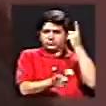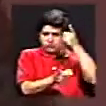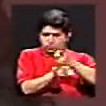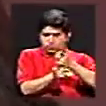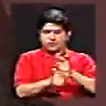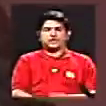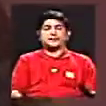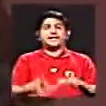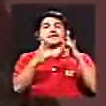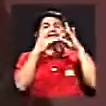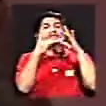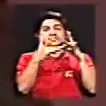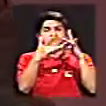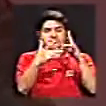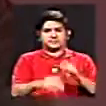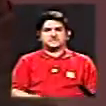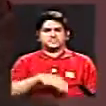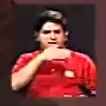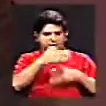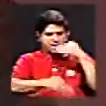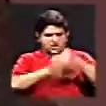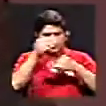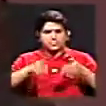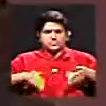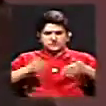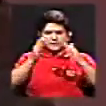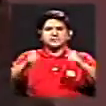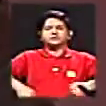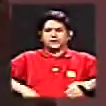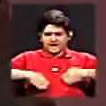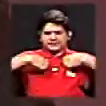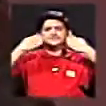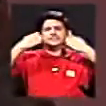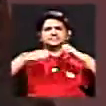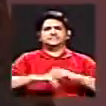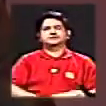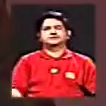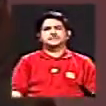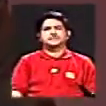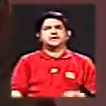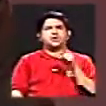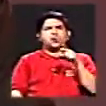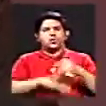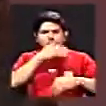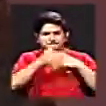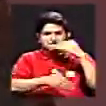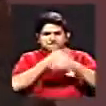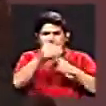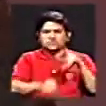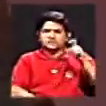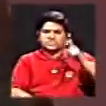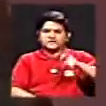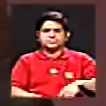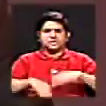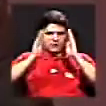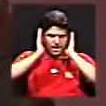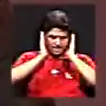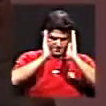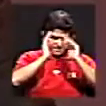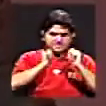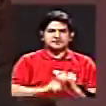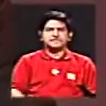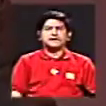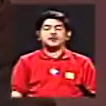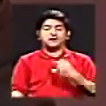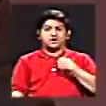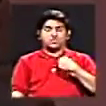Y particularmente, bueno, en un proceso de carreteras existe todo un protocolo que se debe de seguir. Uh-huh.